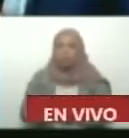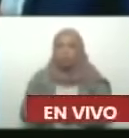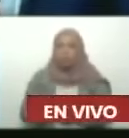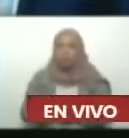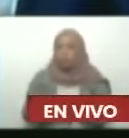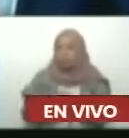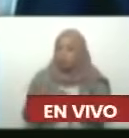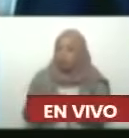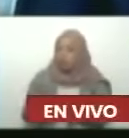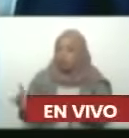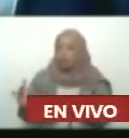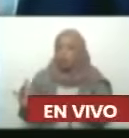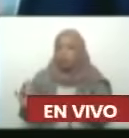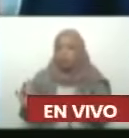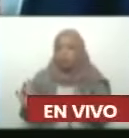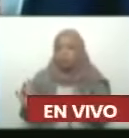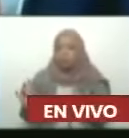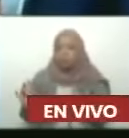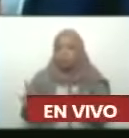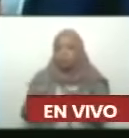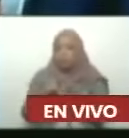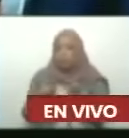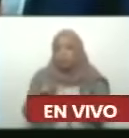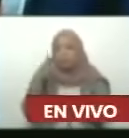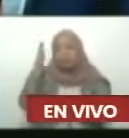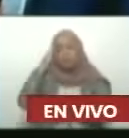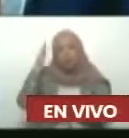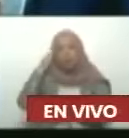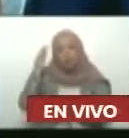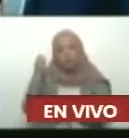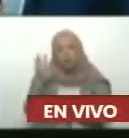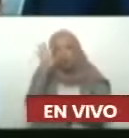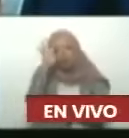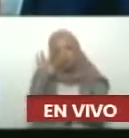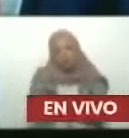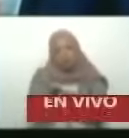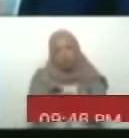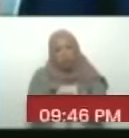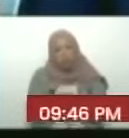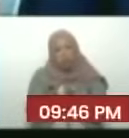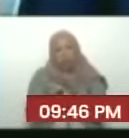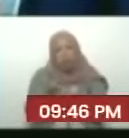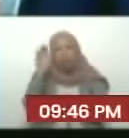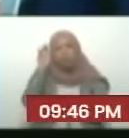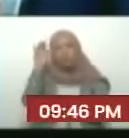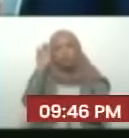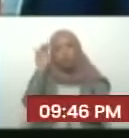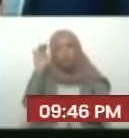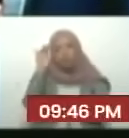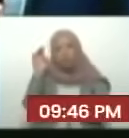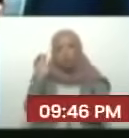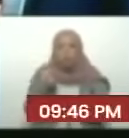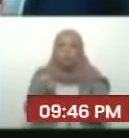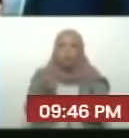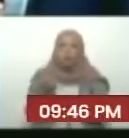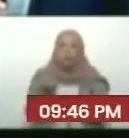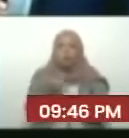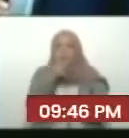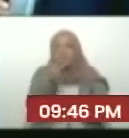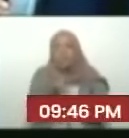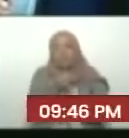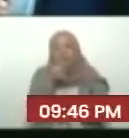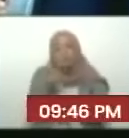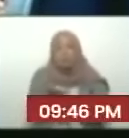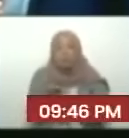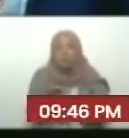Es libre la imaginación. Pero siempre hay que tener fe en el destino de la patria. Siempre hay que tener